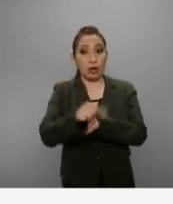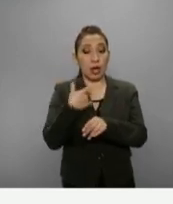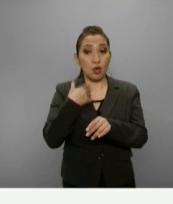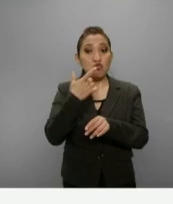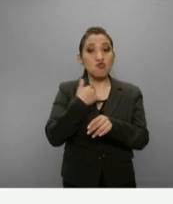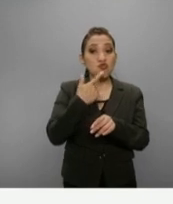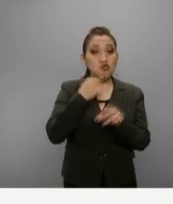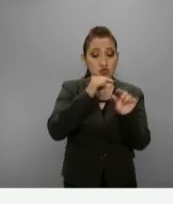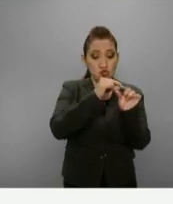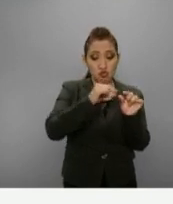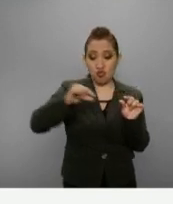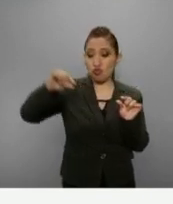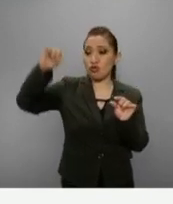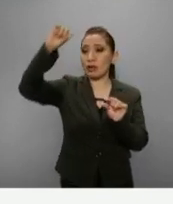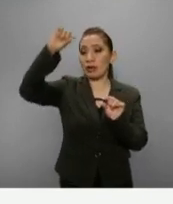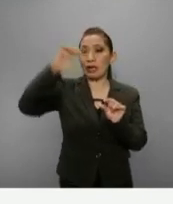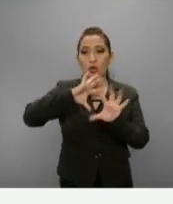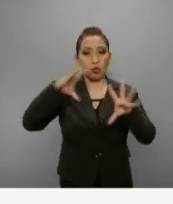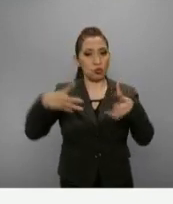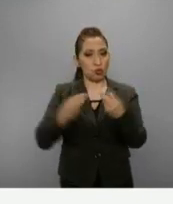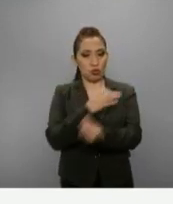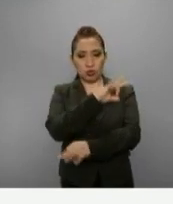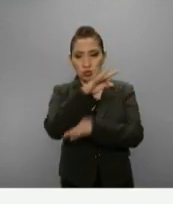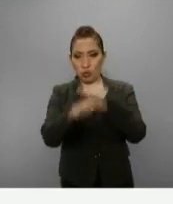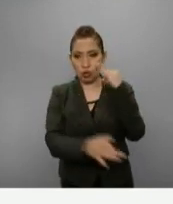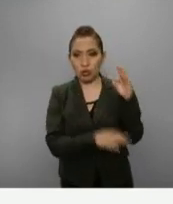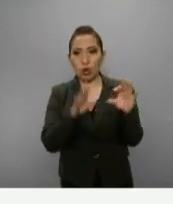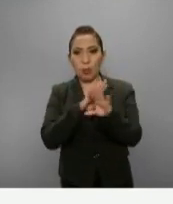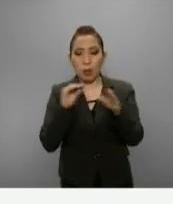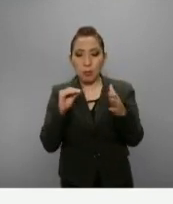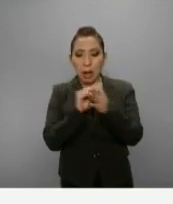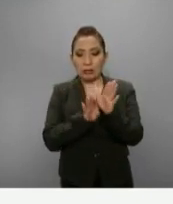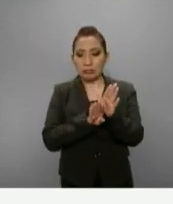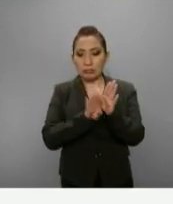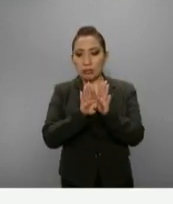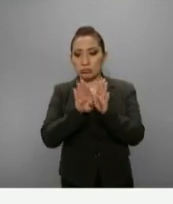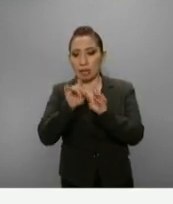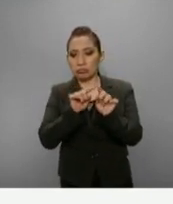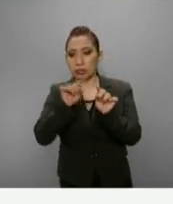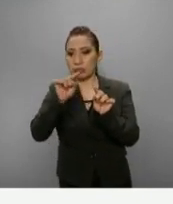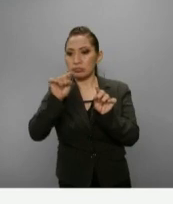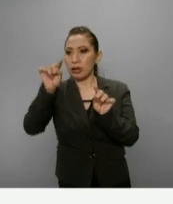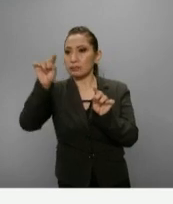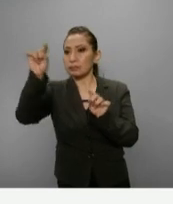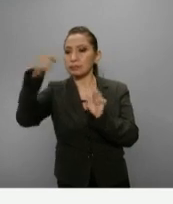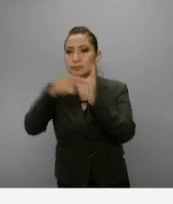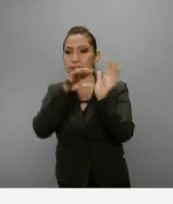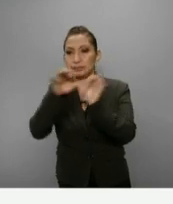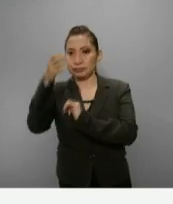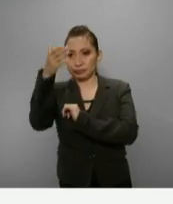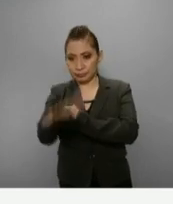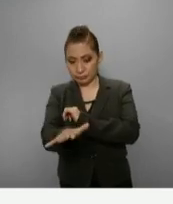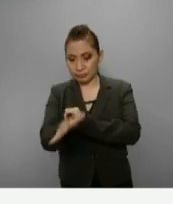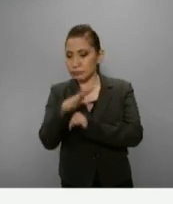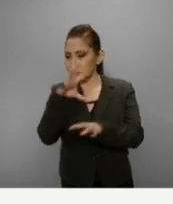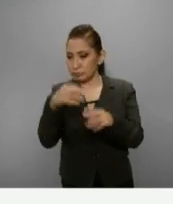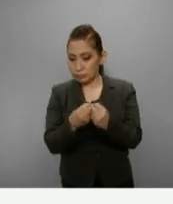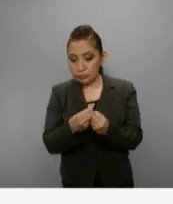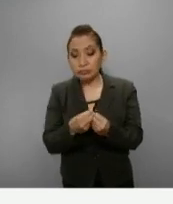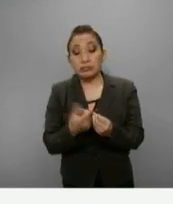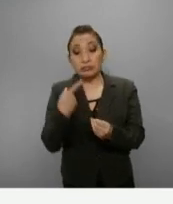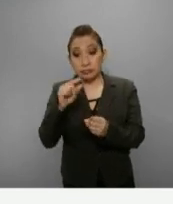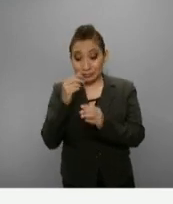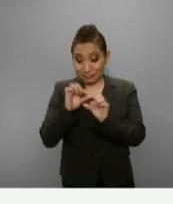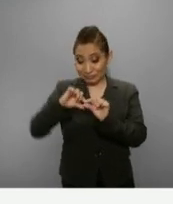curva roja tenemos los casos acumulados, cómo se van acumulando en el tiempo hasta llegar a los 1.510 que tenemos